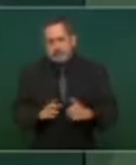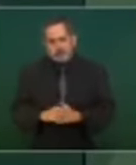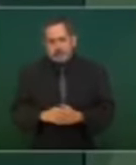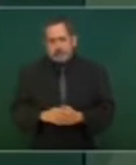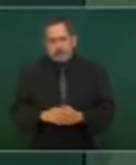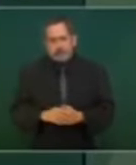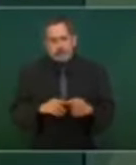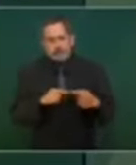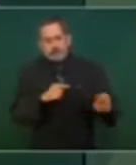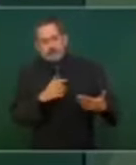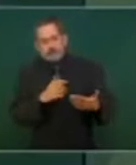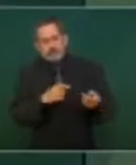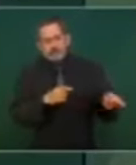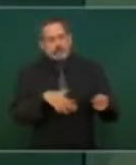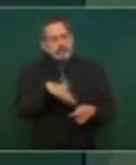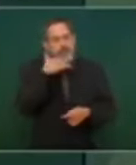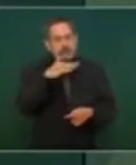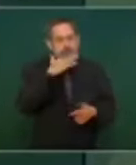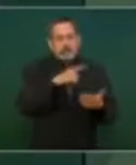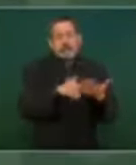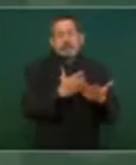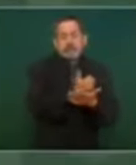los corruptos.